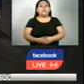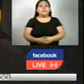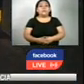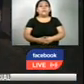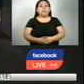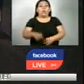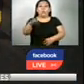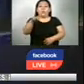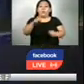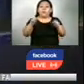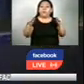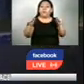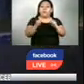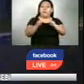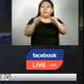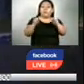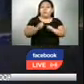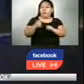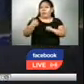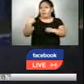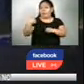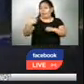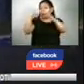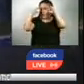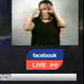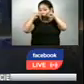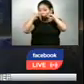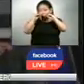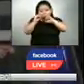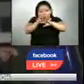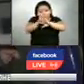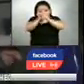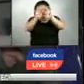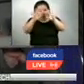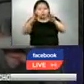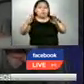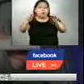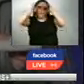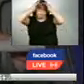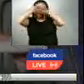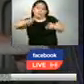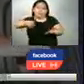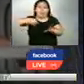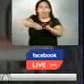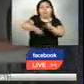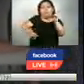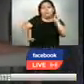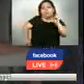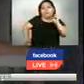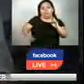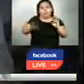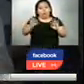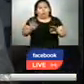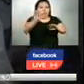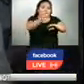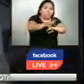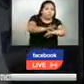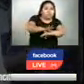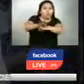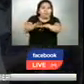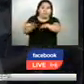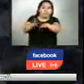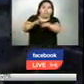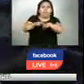Debido a las bajas temperaturas registradas durante la noche y madrugada, la alcaldía de San Salvador trasladó a algunas personas sin hogar